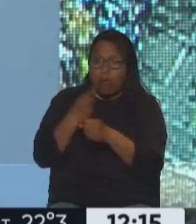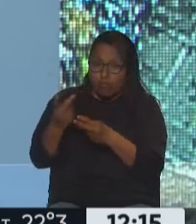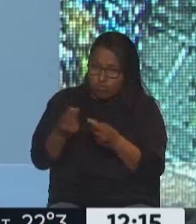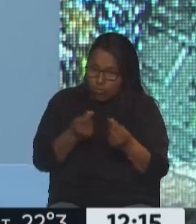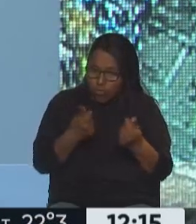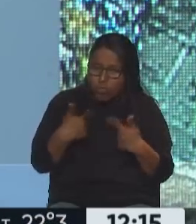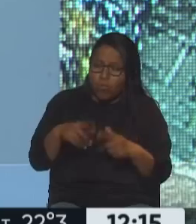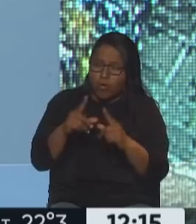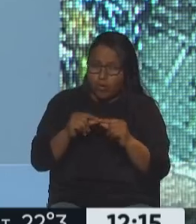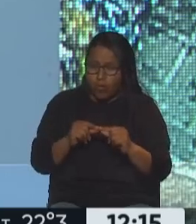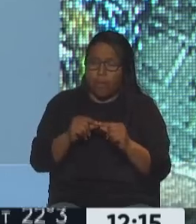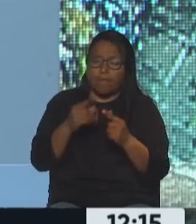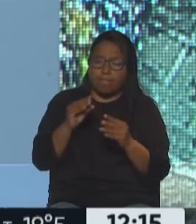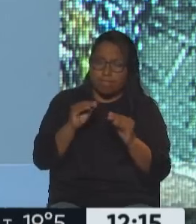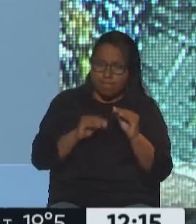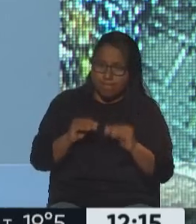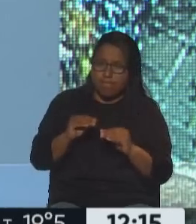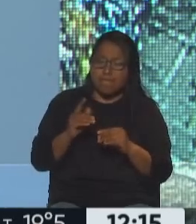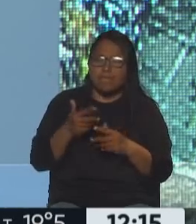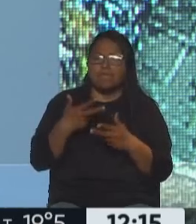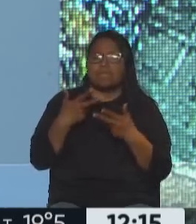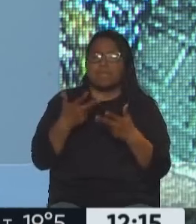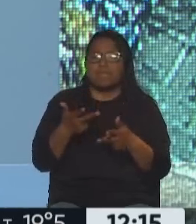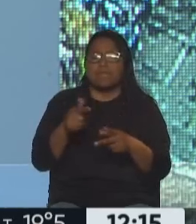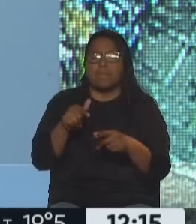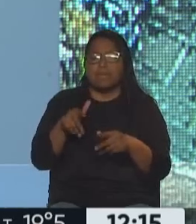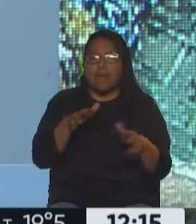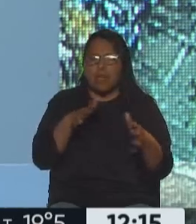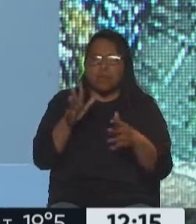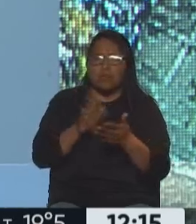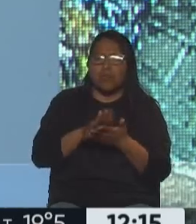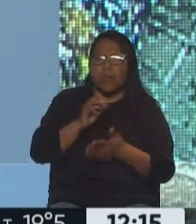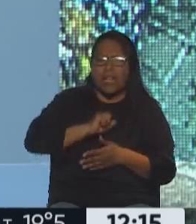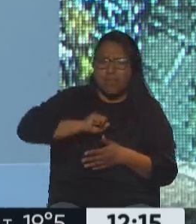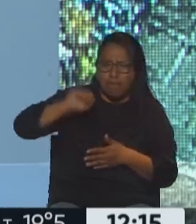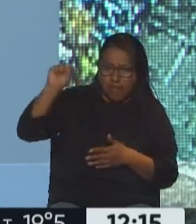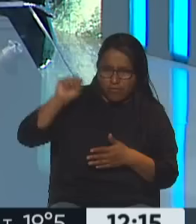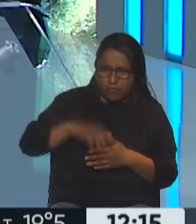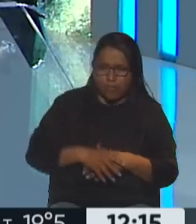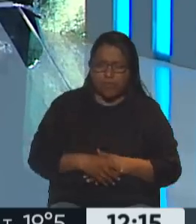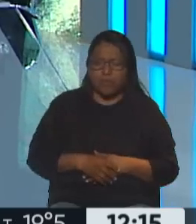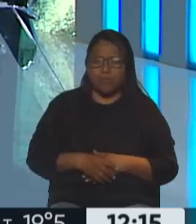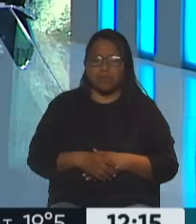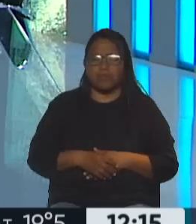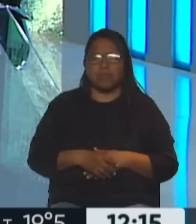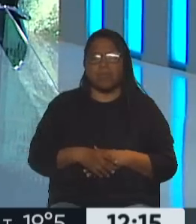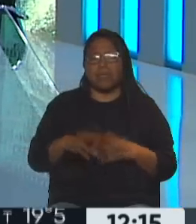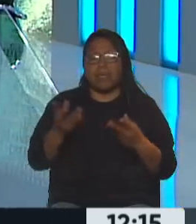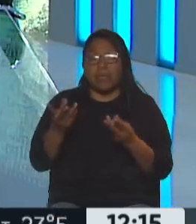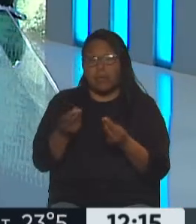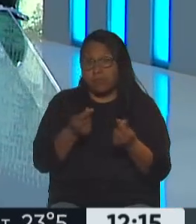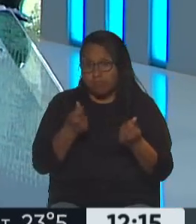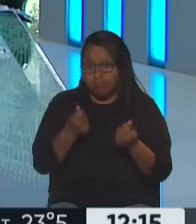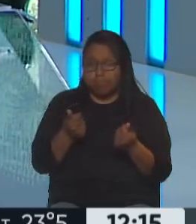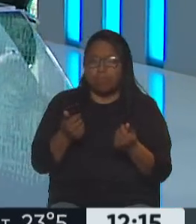trabajó muchísimo. Te anticipo un poquito cuál es el panorama con respecto a la inflación. A ver. Con respecto a la inflación. Viste, hay que poner un número de proyección de